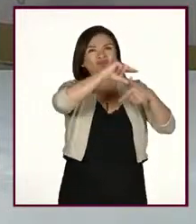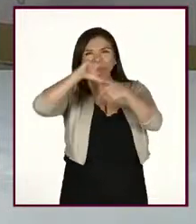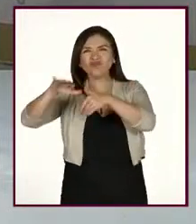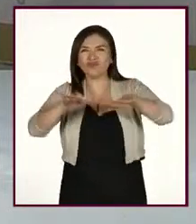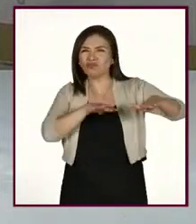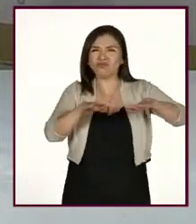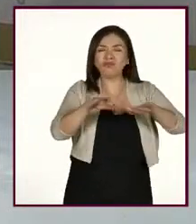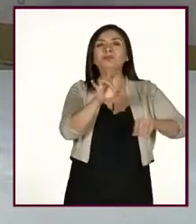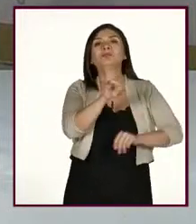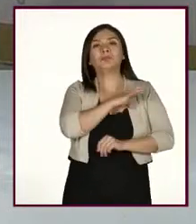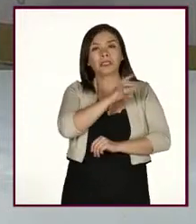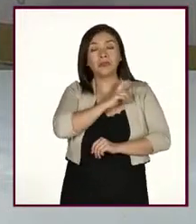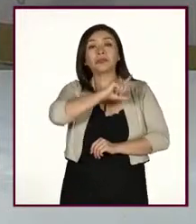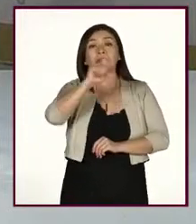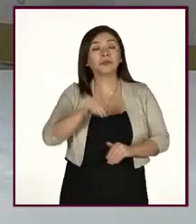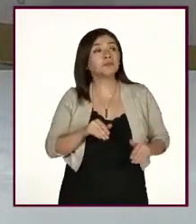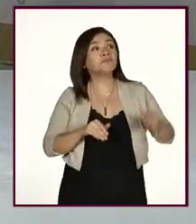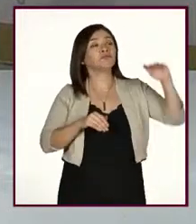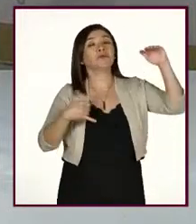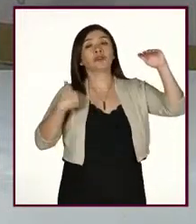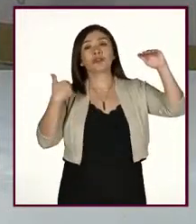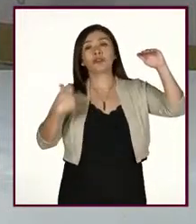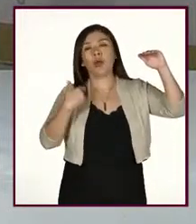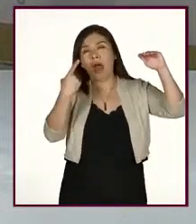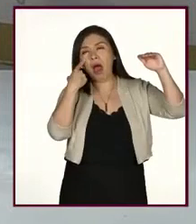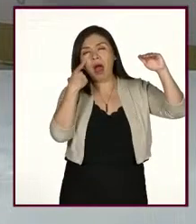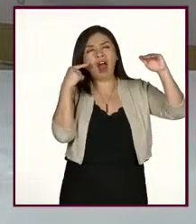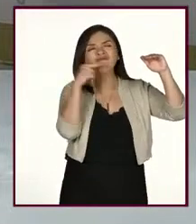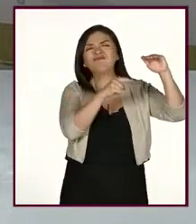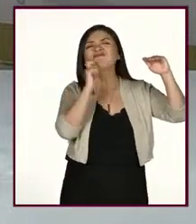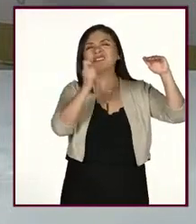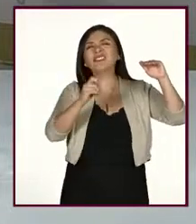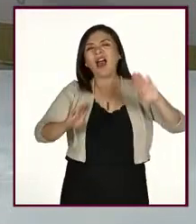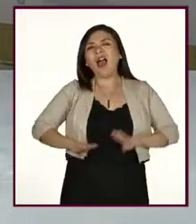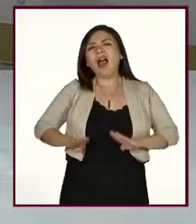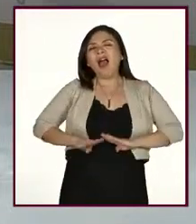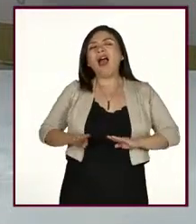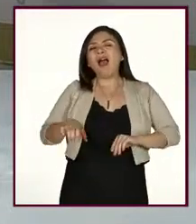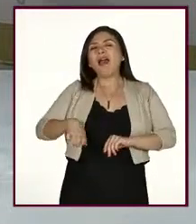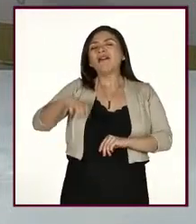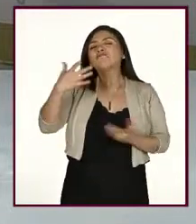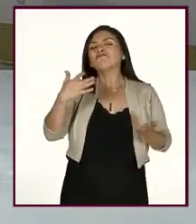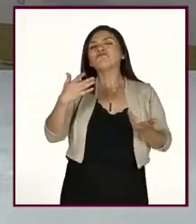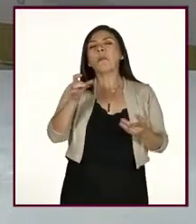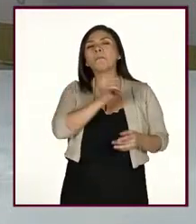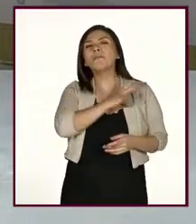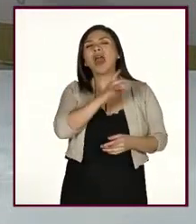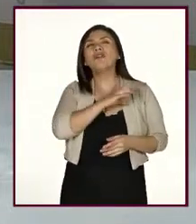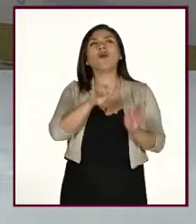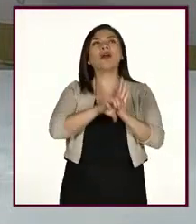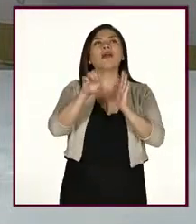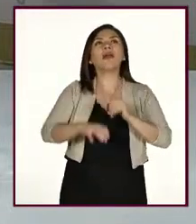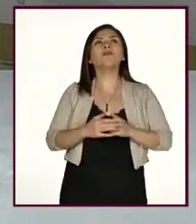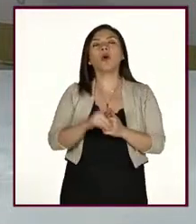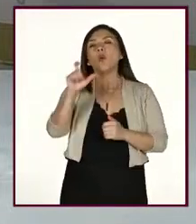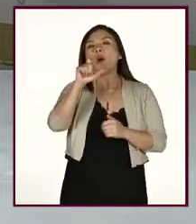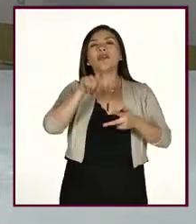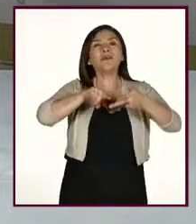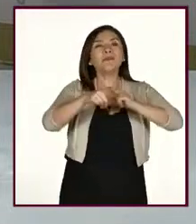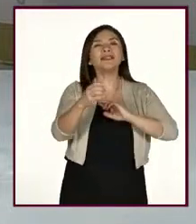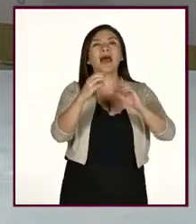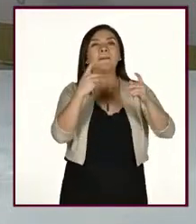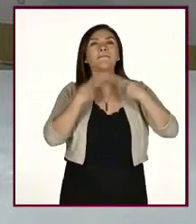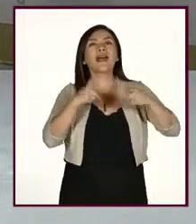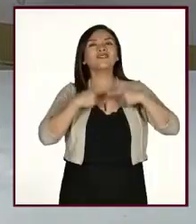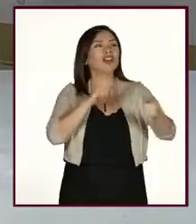y posteriormente en la adolescencia, o los miedos más comunes, pues ya que encuentran esta parte de la interacción social, pues ya